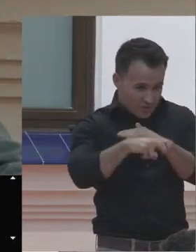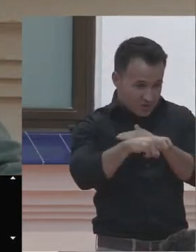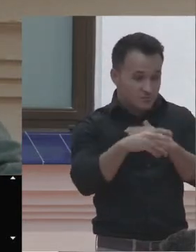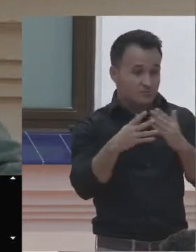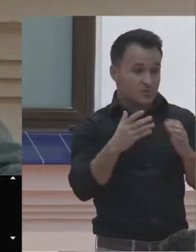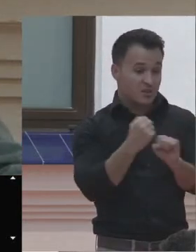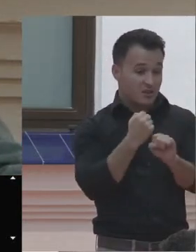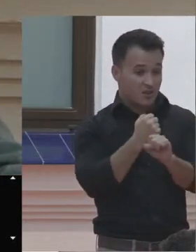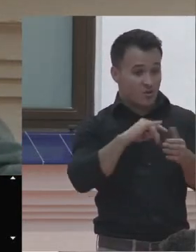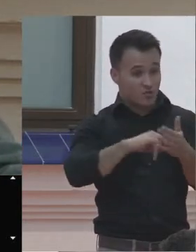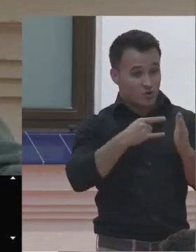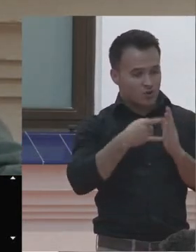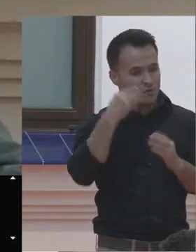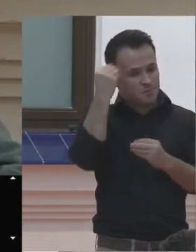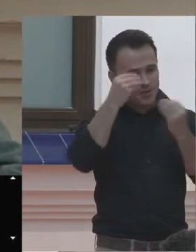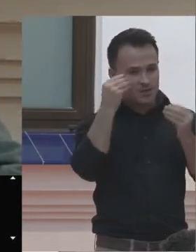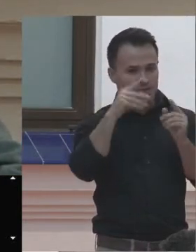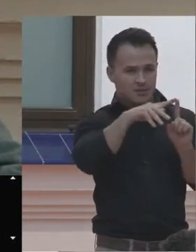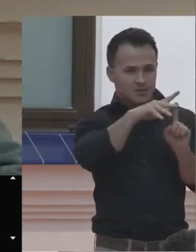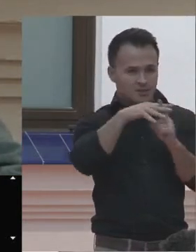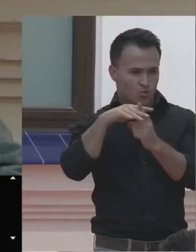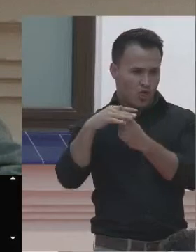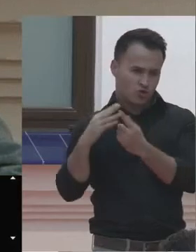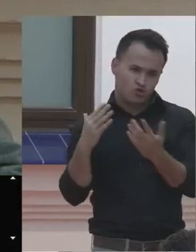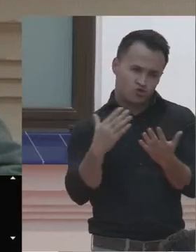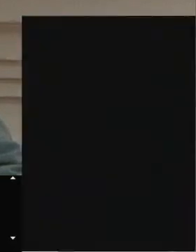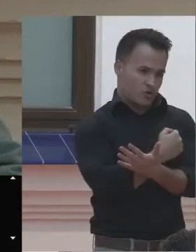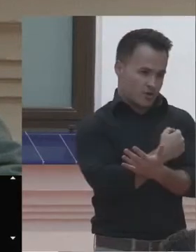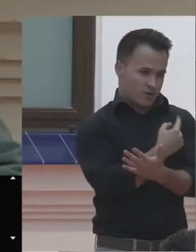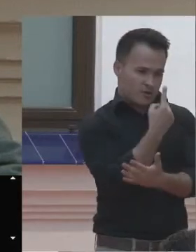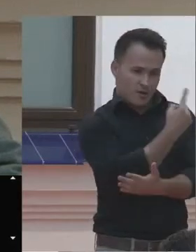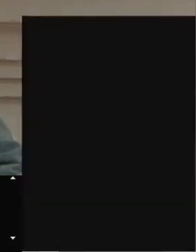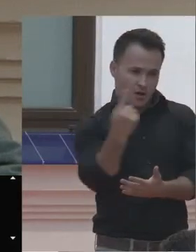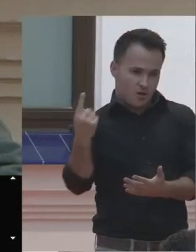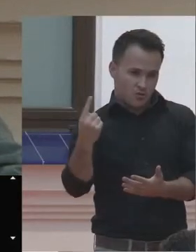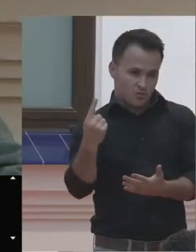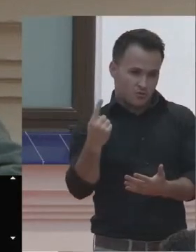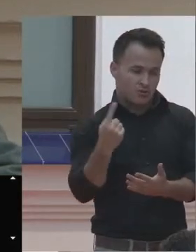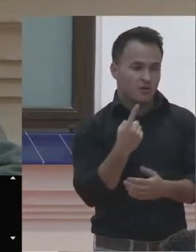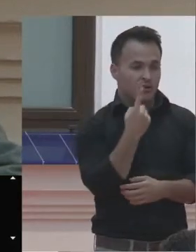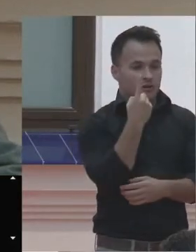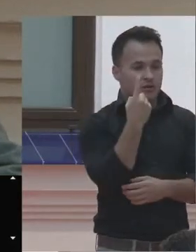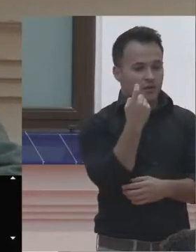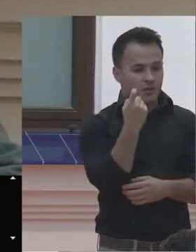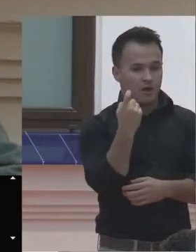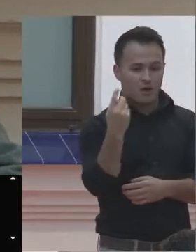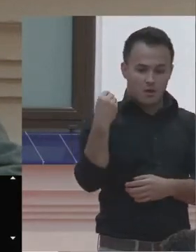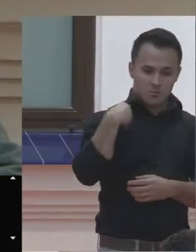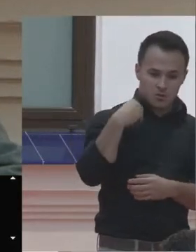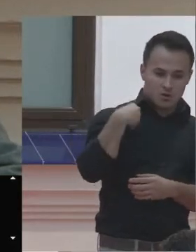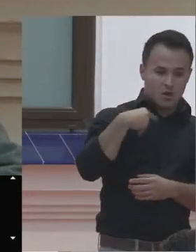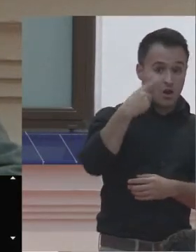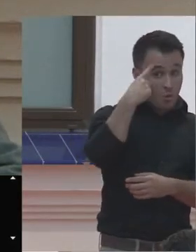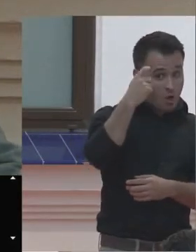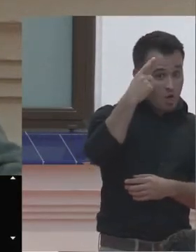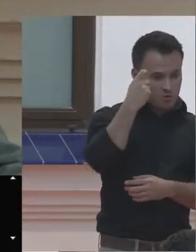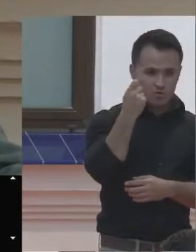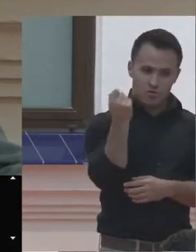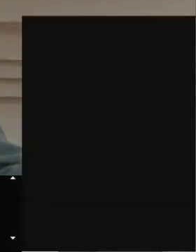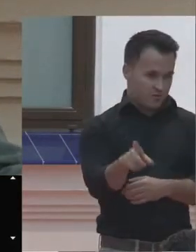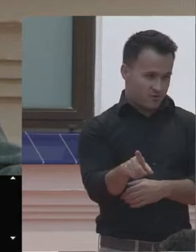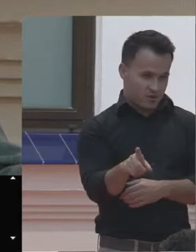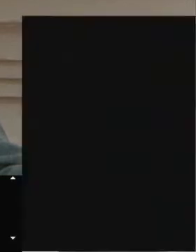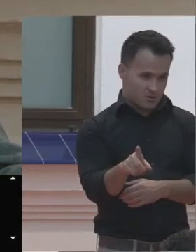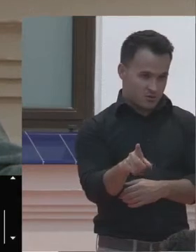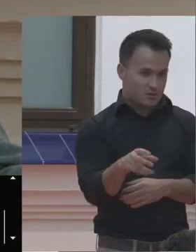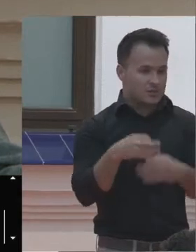trabajamos en un proyecto, pensamos en todos nuestros clientes. No es necesario que la persona nos recuerde cuáles son sus derechos.